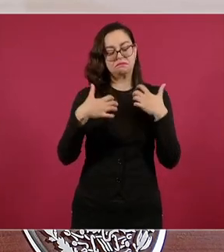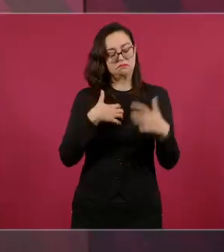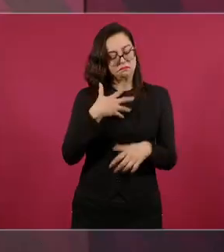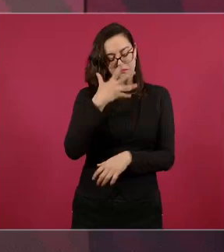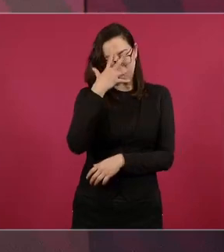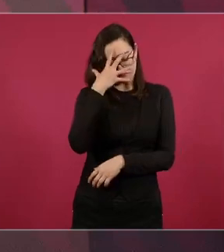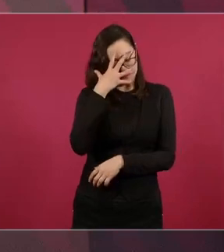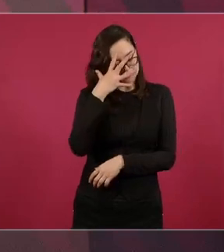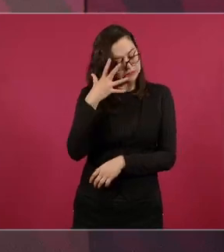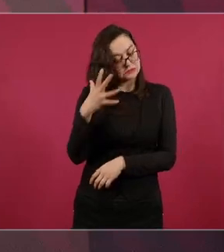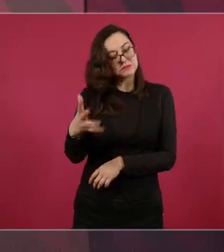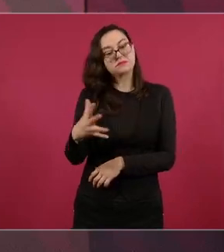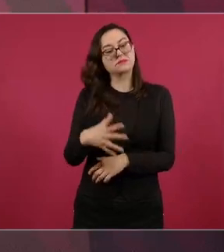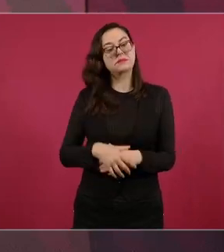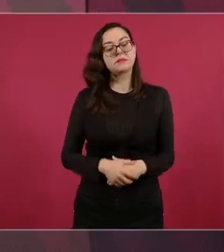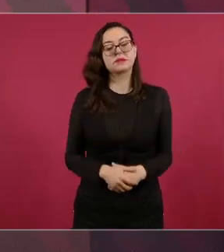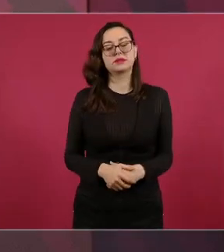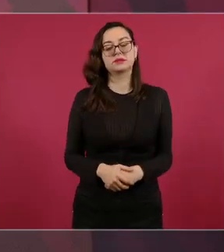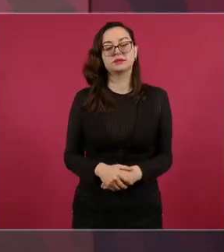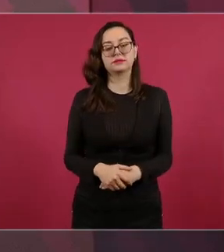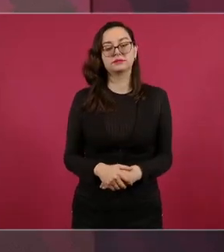pues bien,